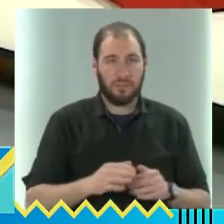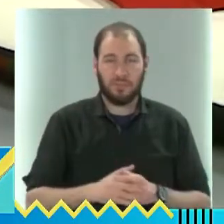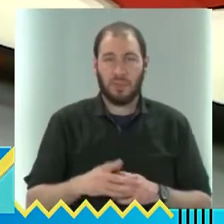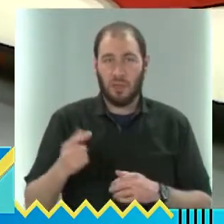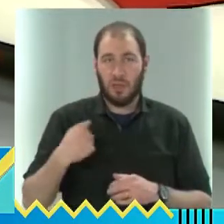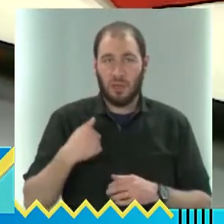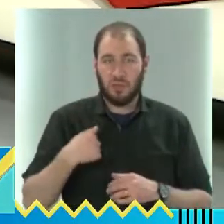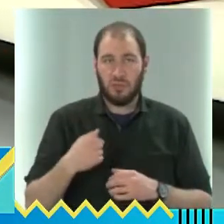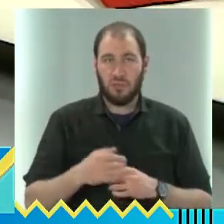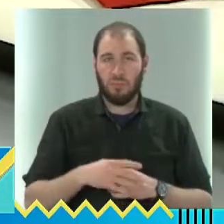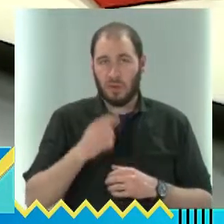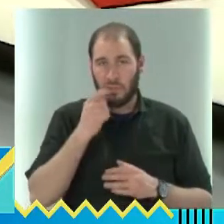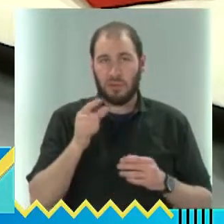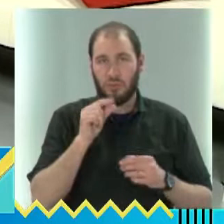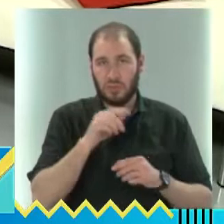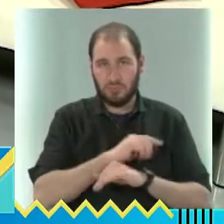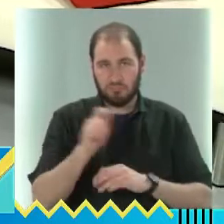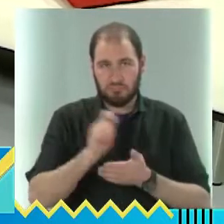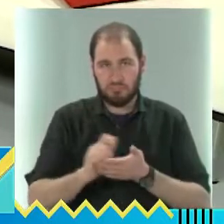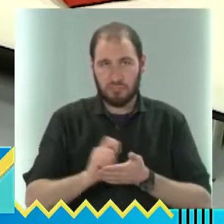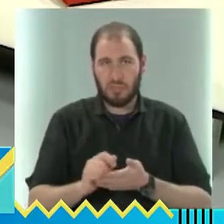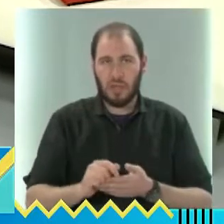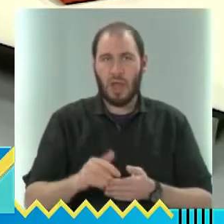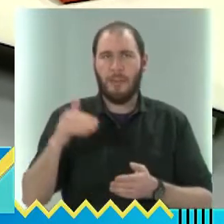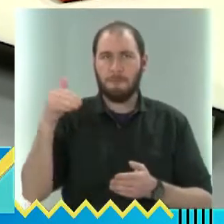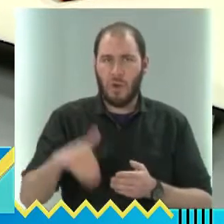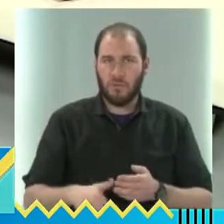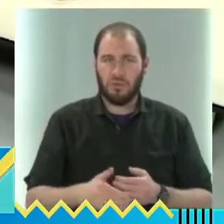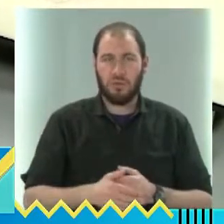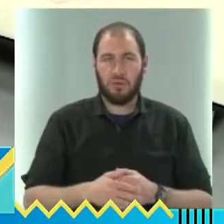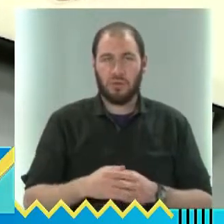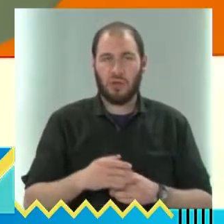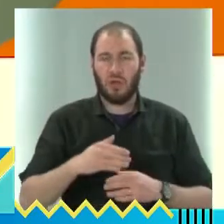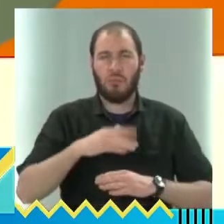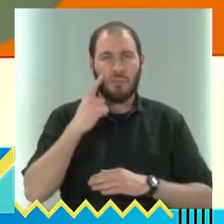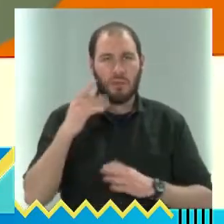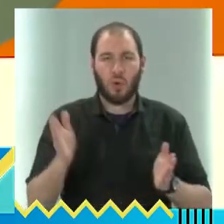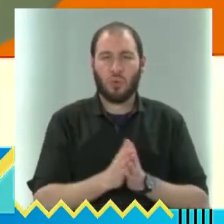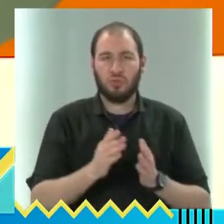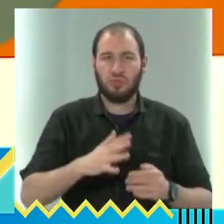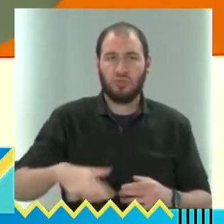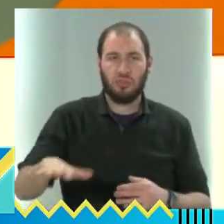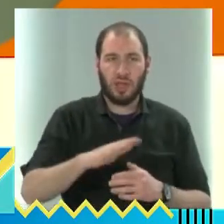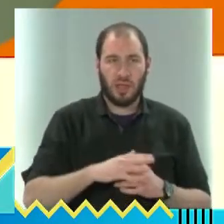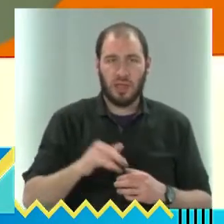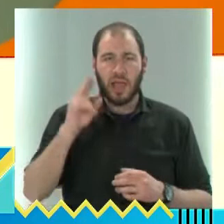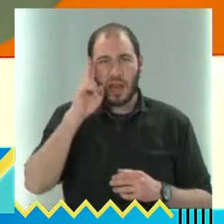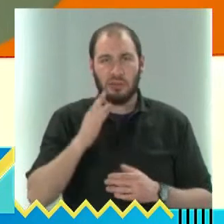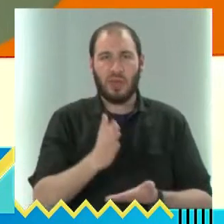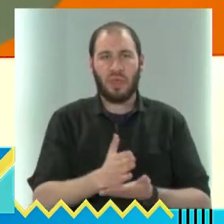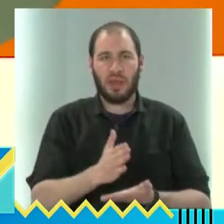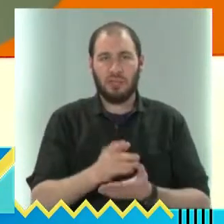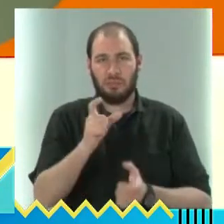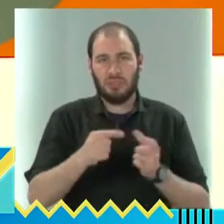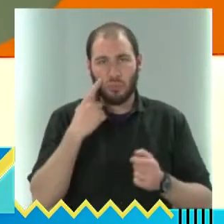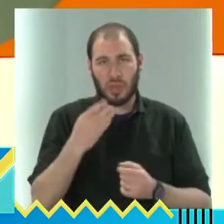Yo, si tuviera que escribir el tuit, pondría profundizar la buena convivencia social, Bien. respetando los derechos de